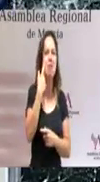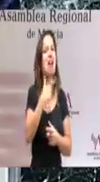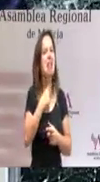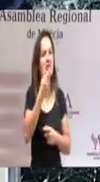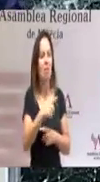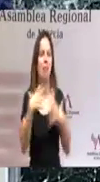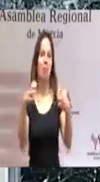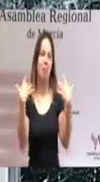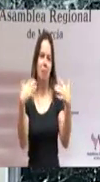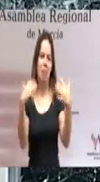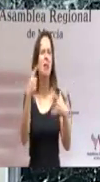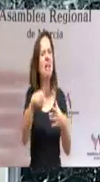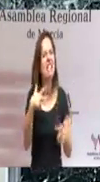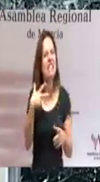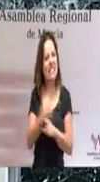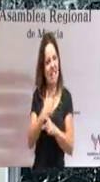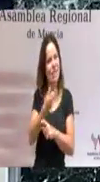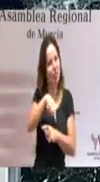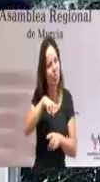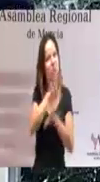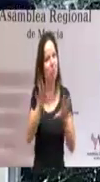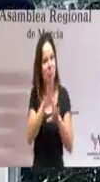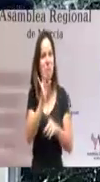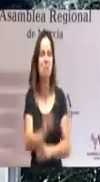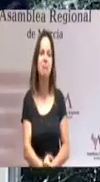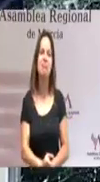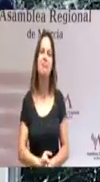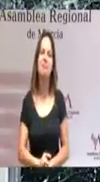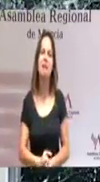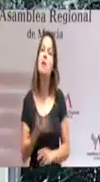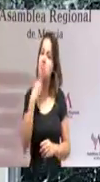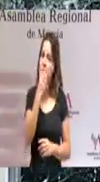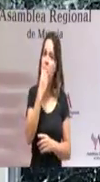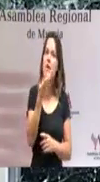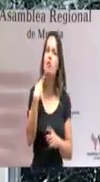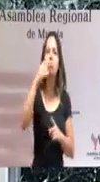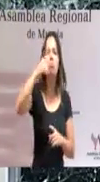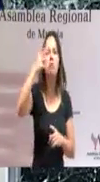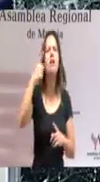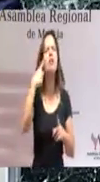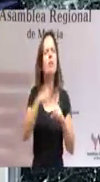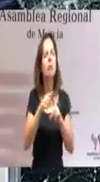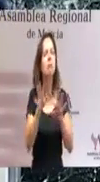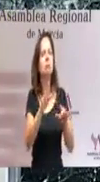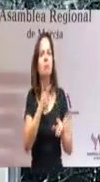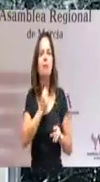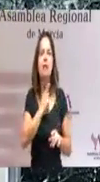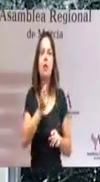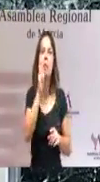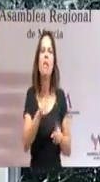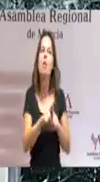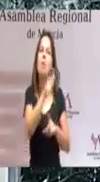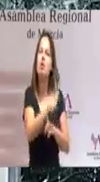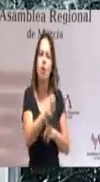gracioso, hasta chistoso, nos hemos reído. Y muy bien, muy ocurrente, muy sugerente, y parece una